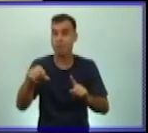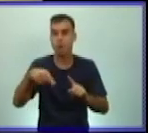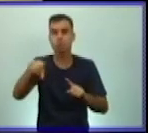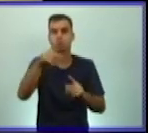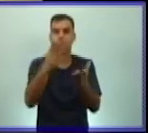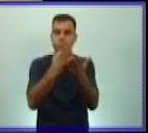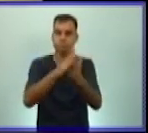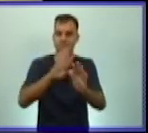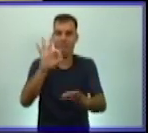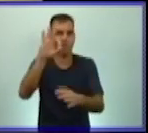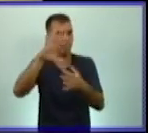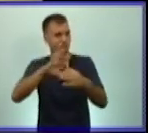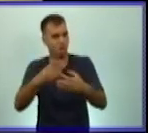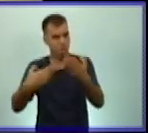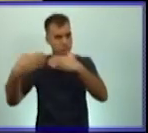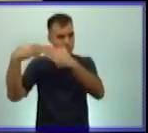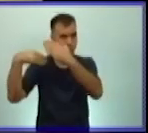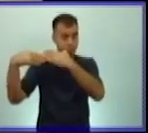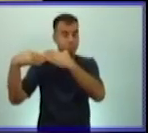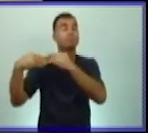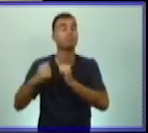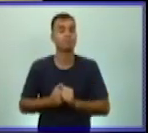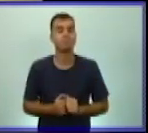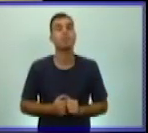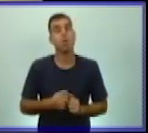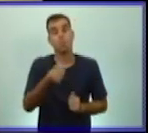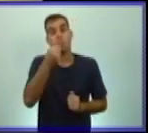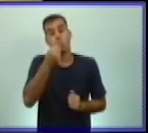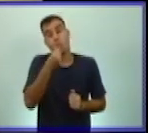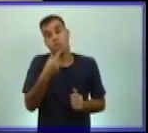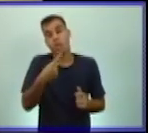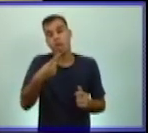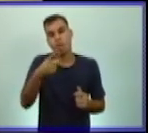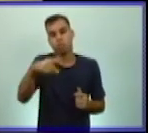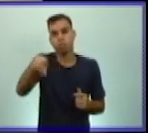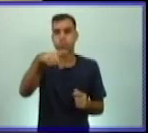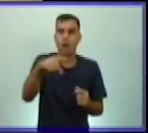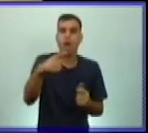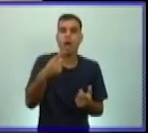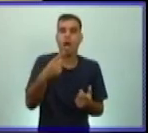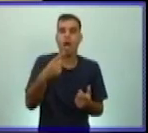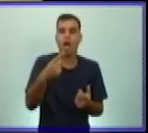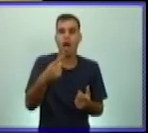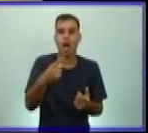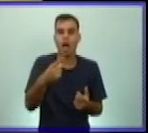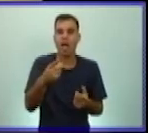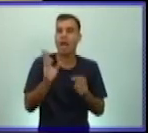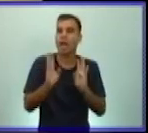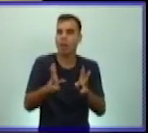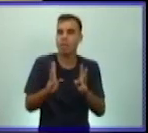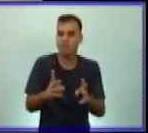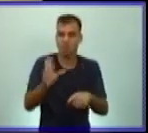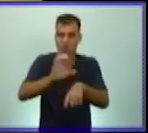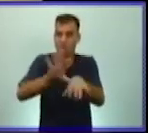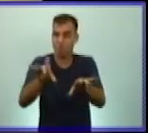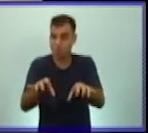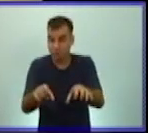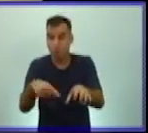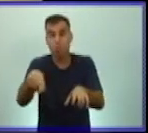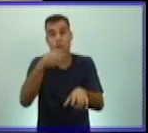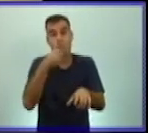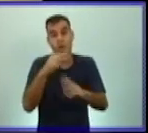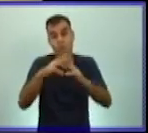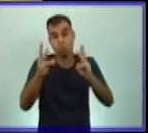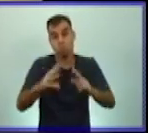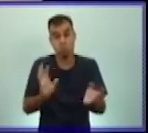8º grado, y además pueden también utilizar la opción del repasador virtual, aquellos que tengan conexión a